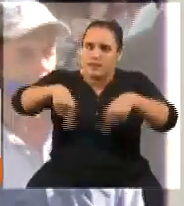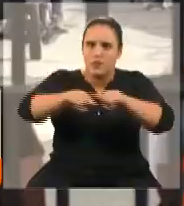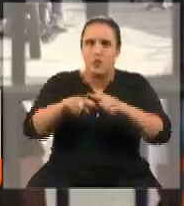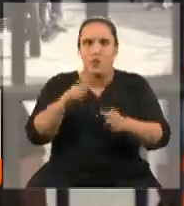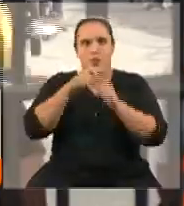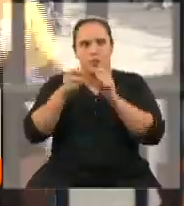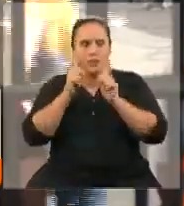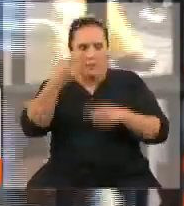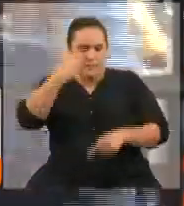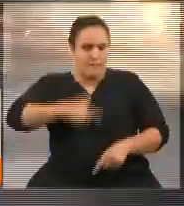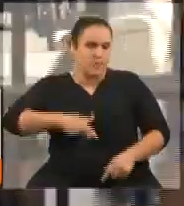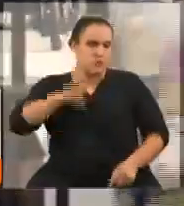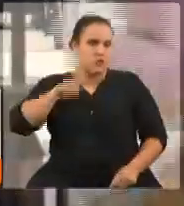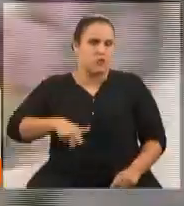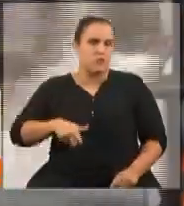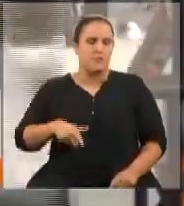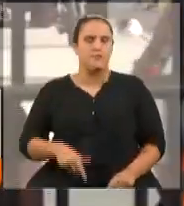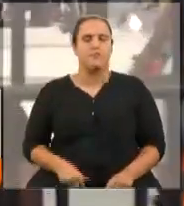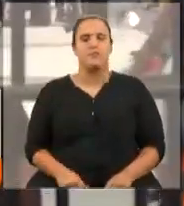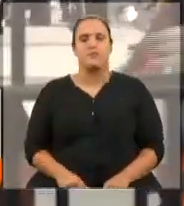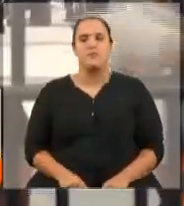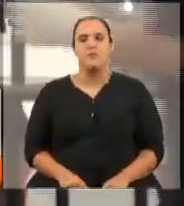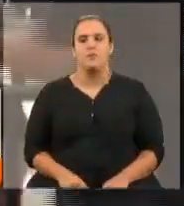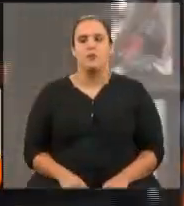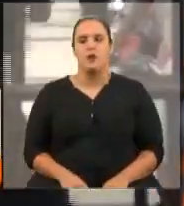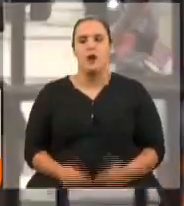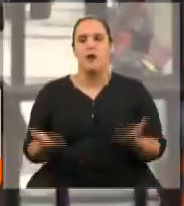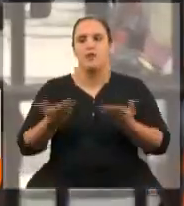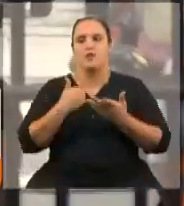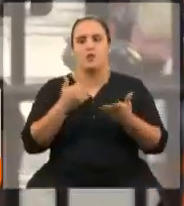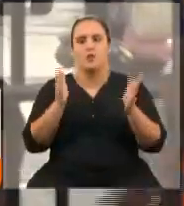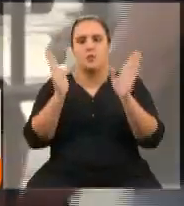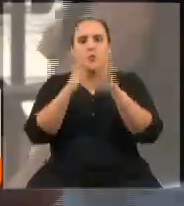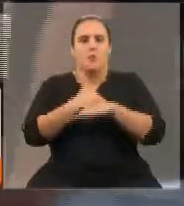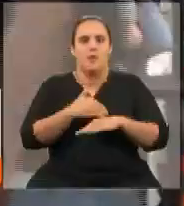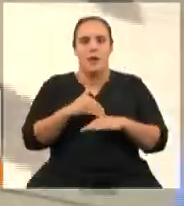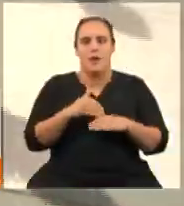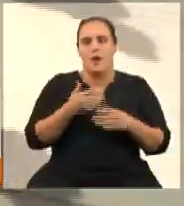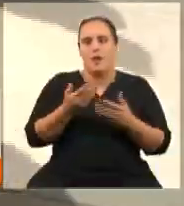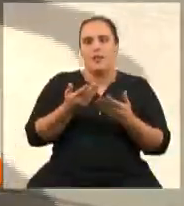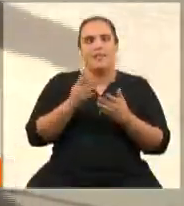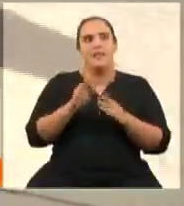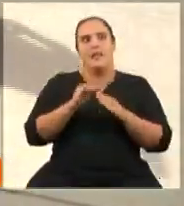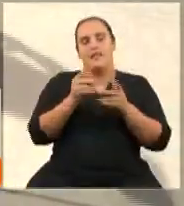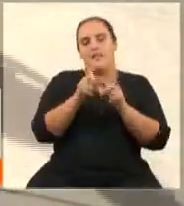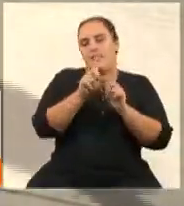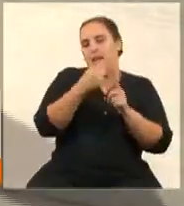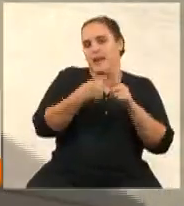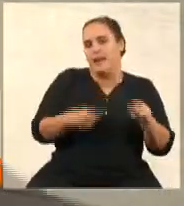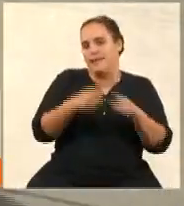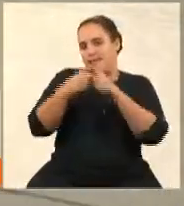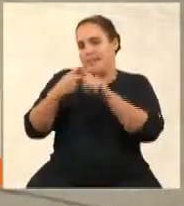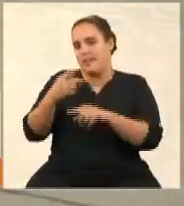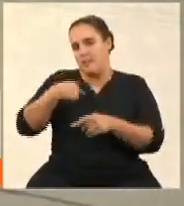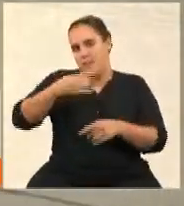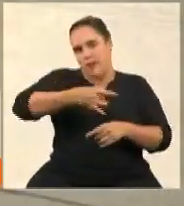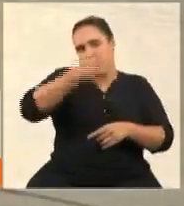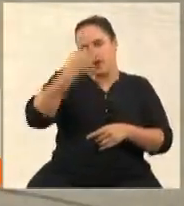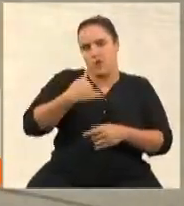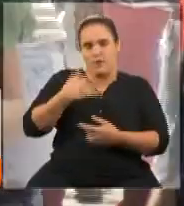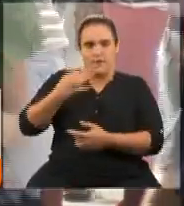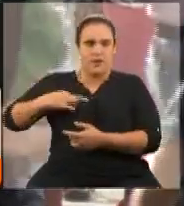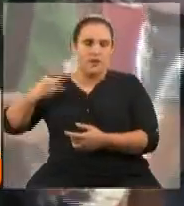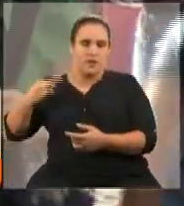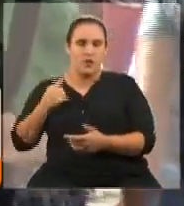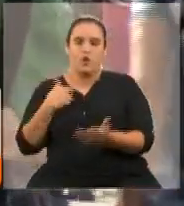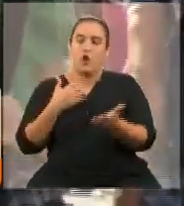persona ya esta altura me cuesta separar la periodista de la persona y bueno a partir de